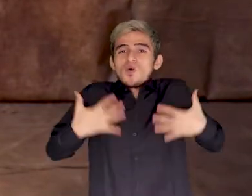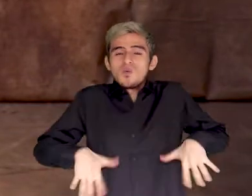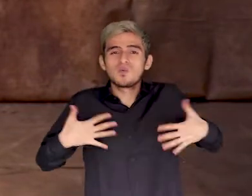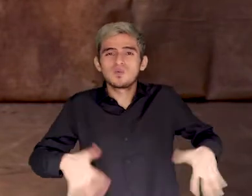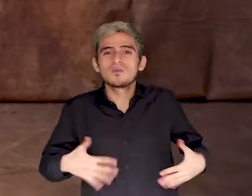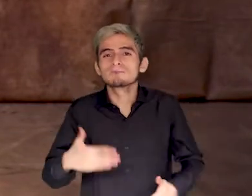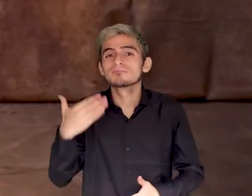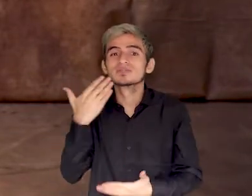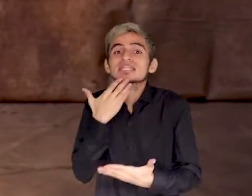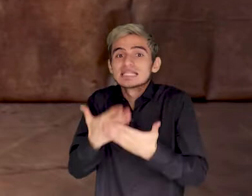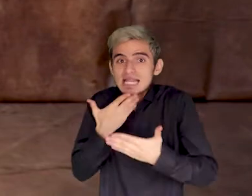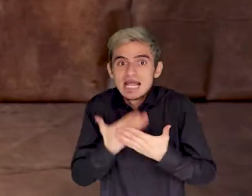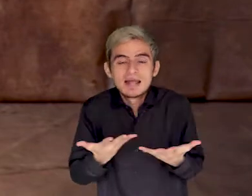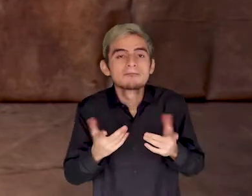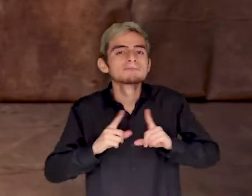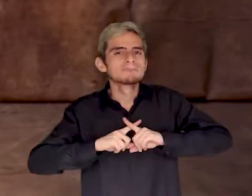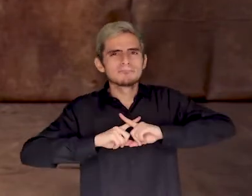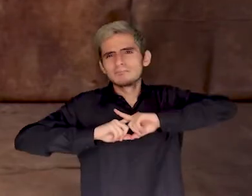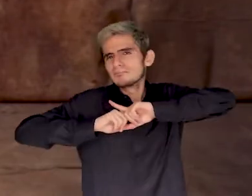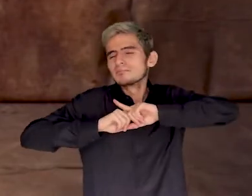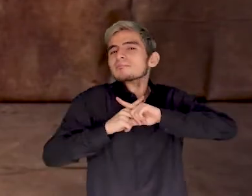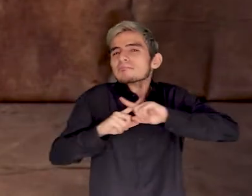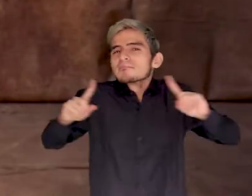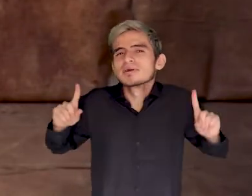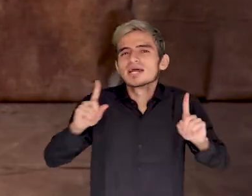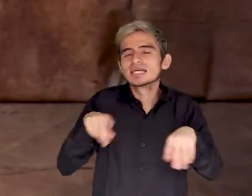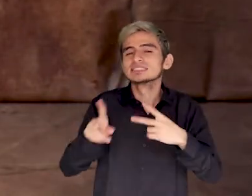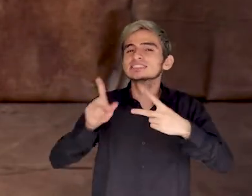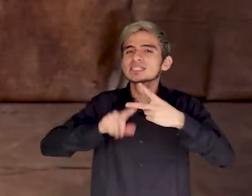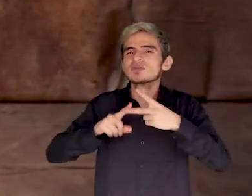de materiales artísticos, creo que